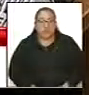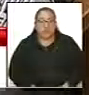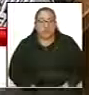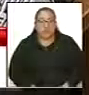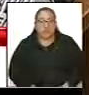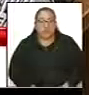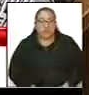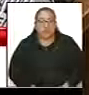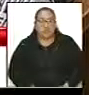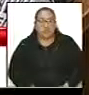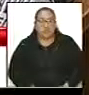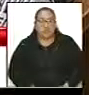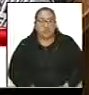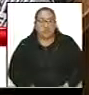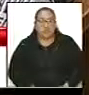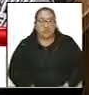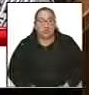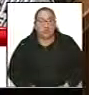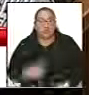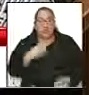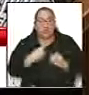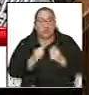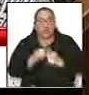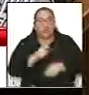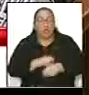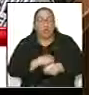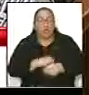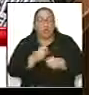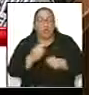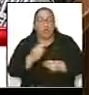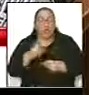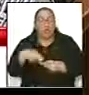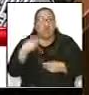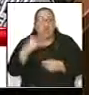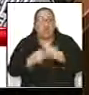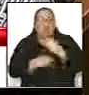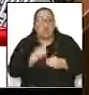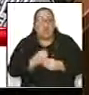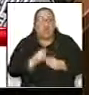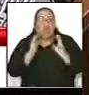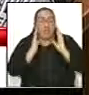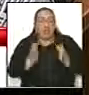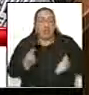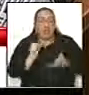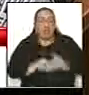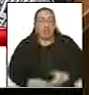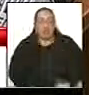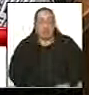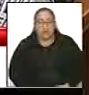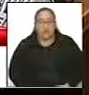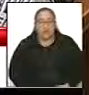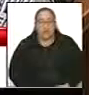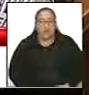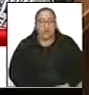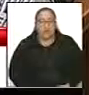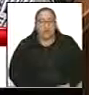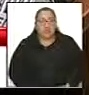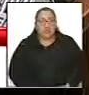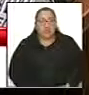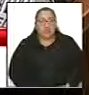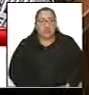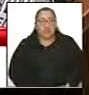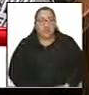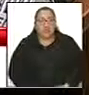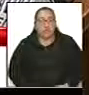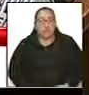una solución satelital en el tiempo, porque después de 2 años teníamos que cambiar nuevamente y colocar otro satélite. En fin, se